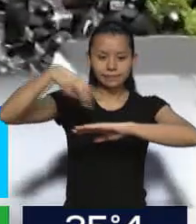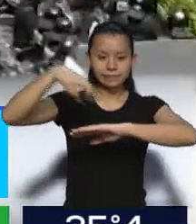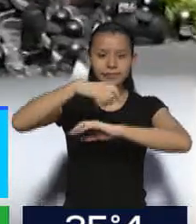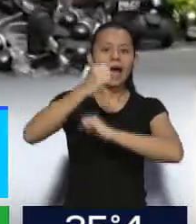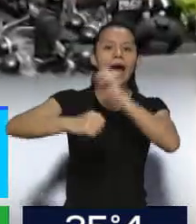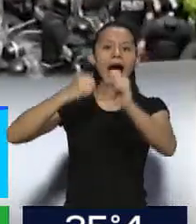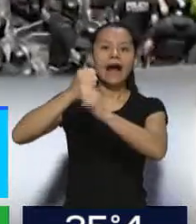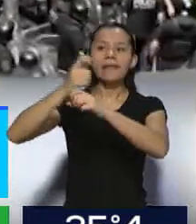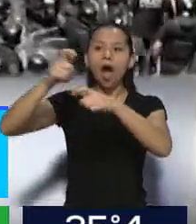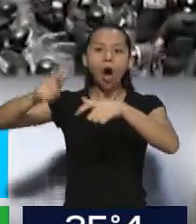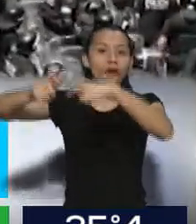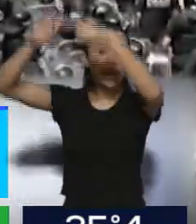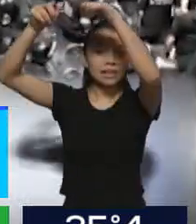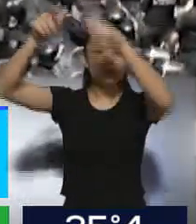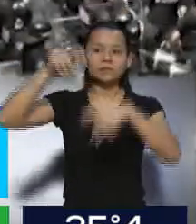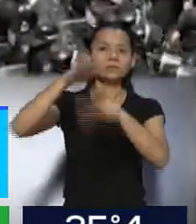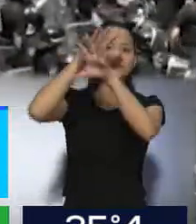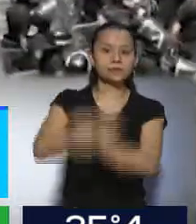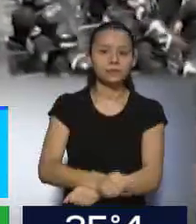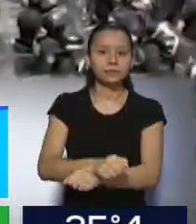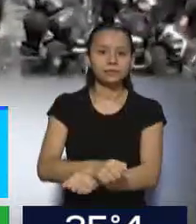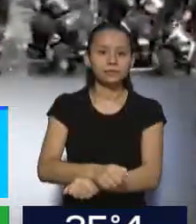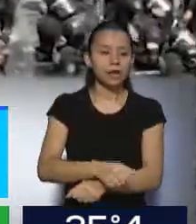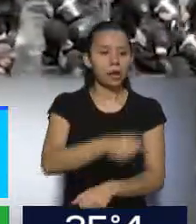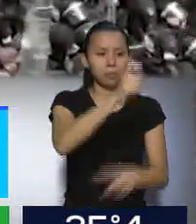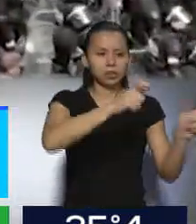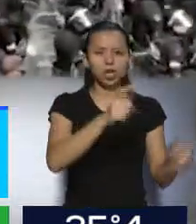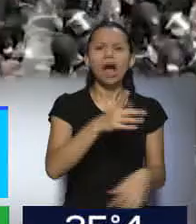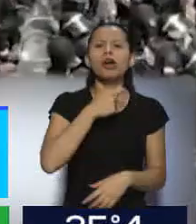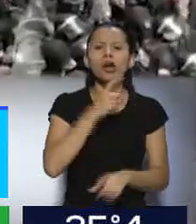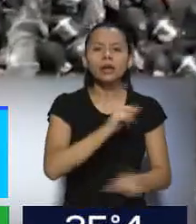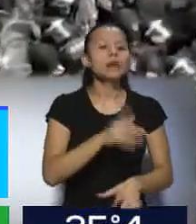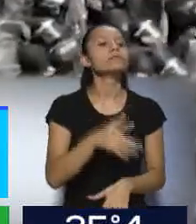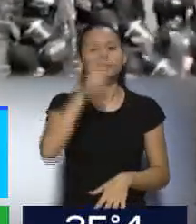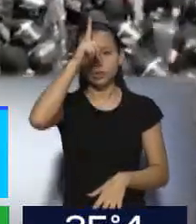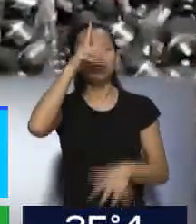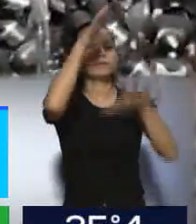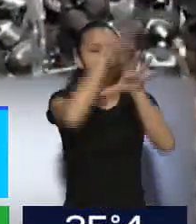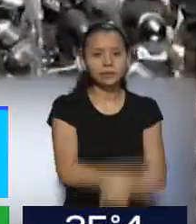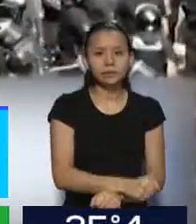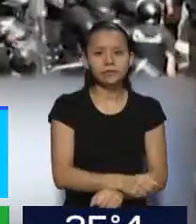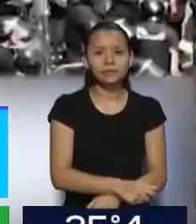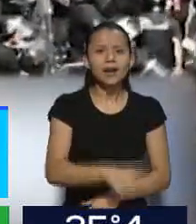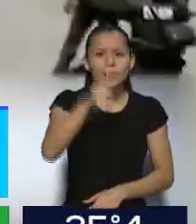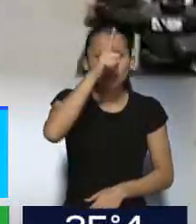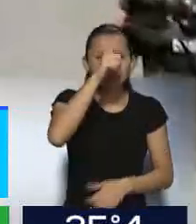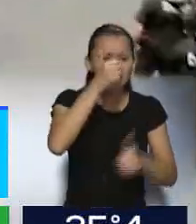obelisco. El que se opuso terminó detenido. Fueron muchos policías para una sola